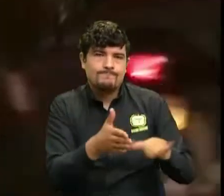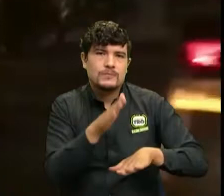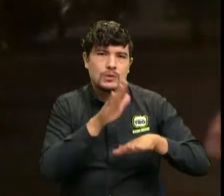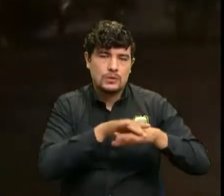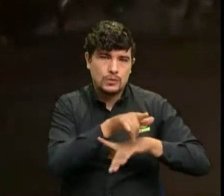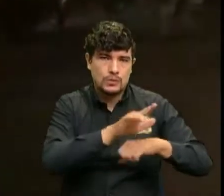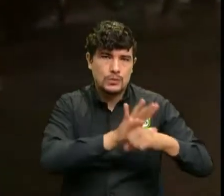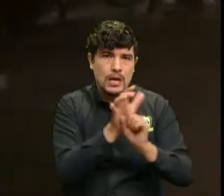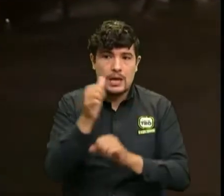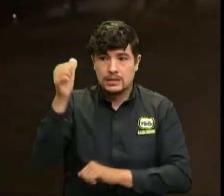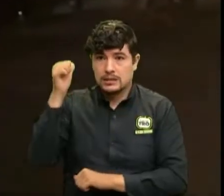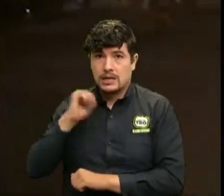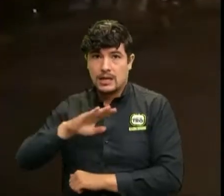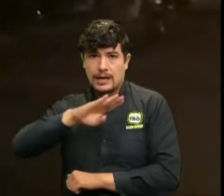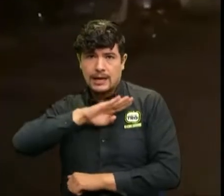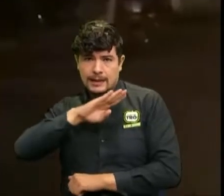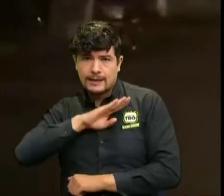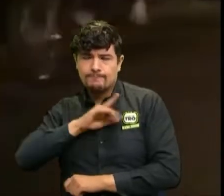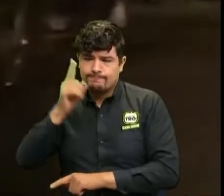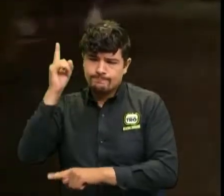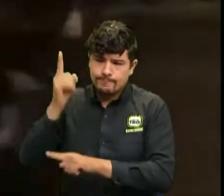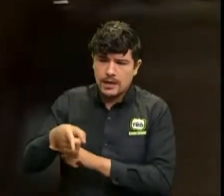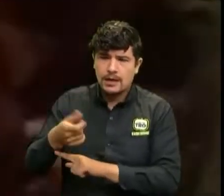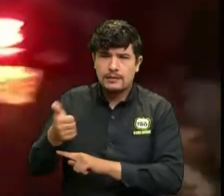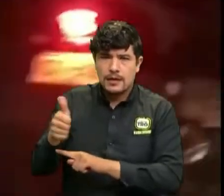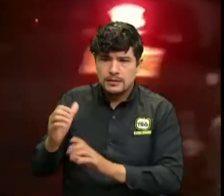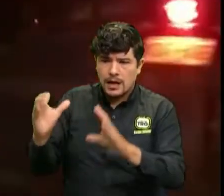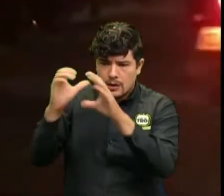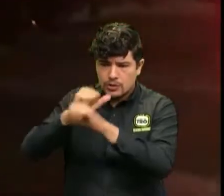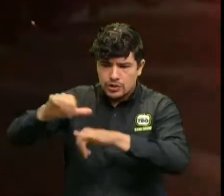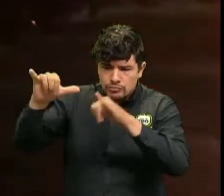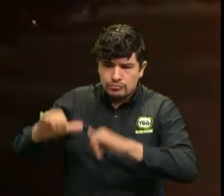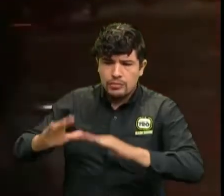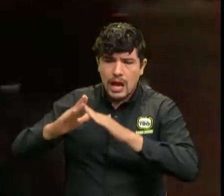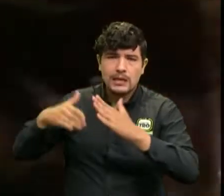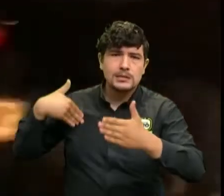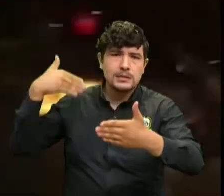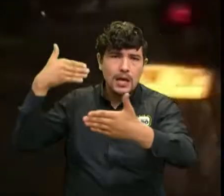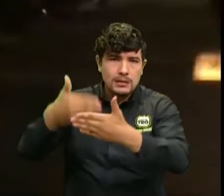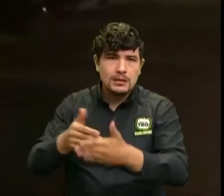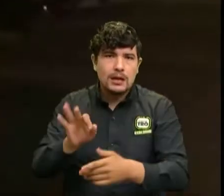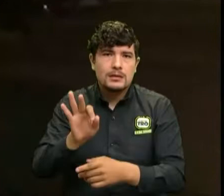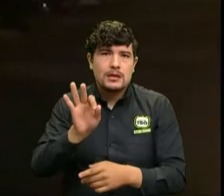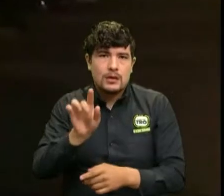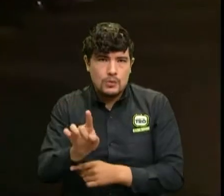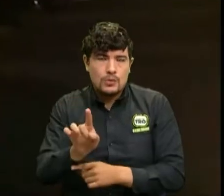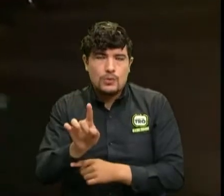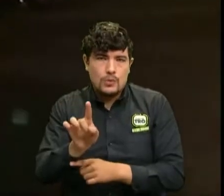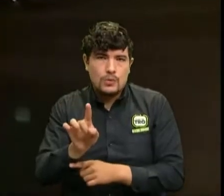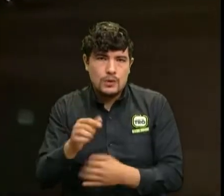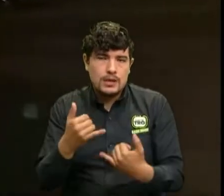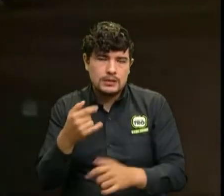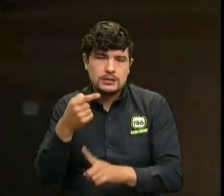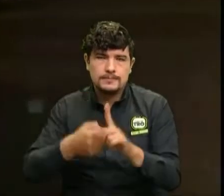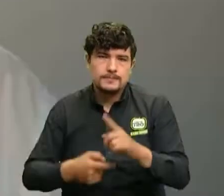regir desde ayer a las 10 de la noche y van hasta el próximo 31 de este mes.